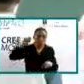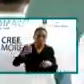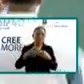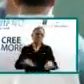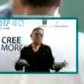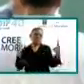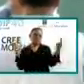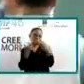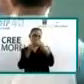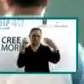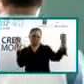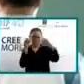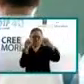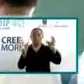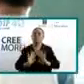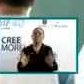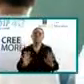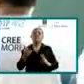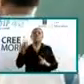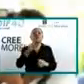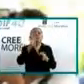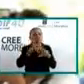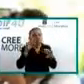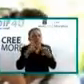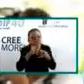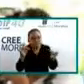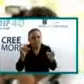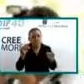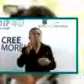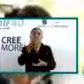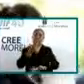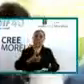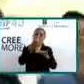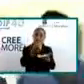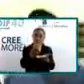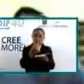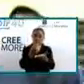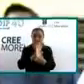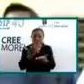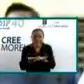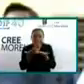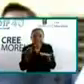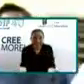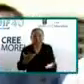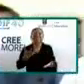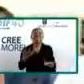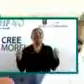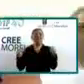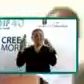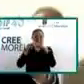convencimiento, con inversión, y hoy tenemos un magisterio que está orgullosamente cualificándose, que